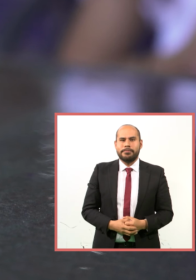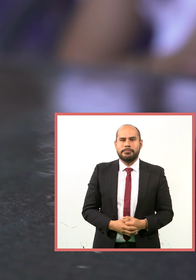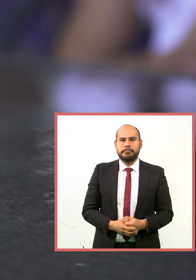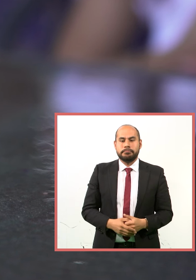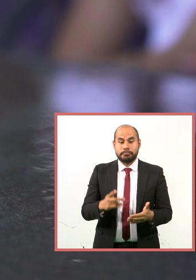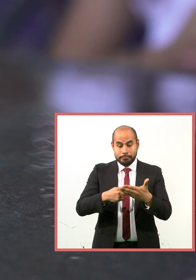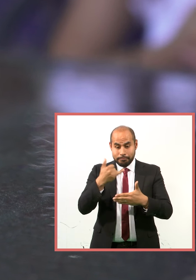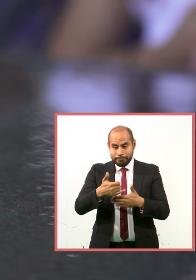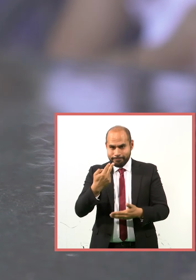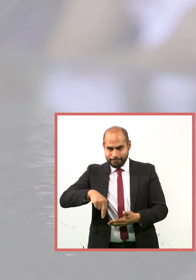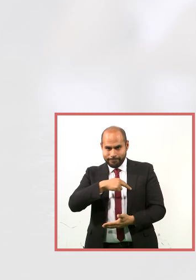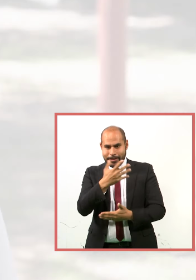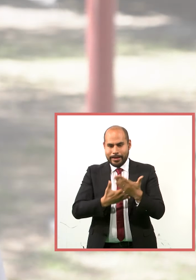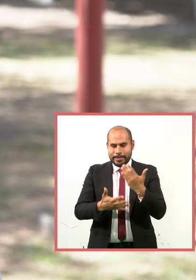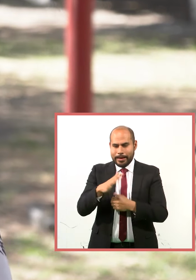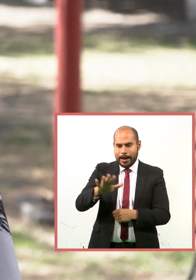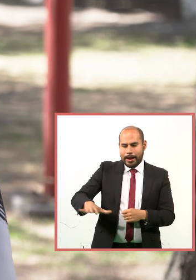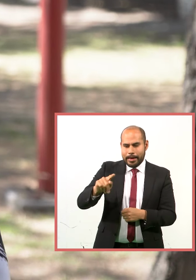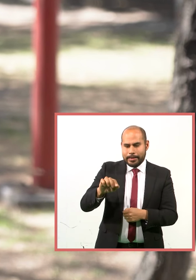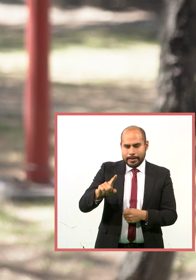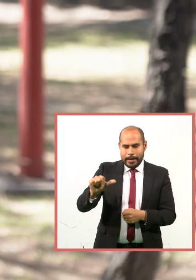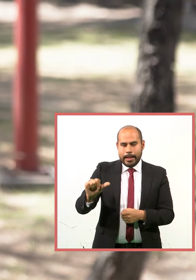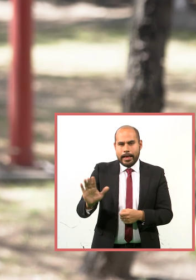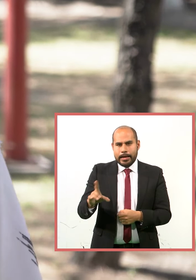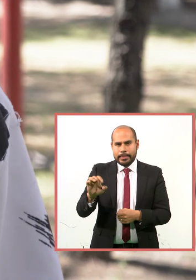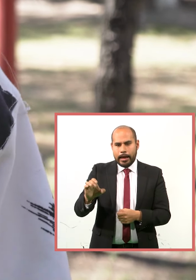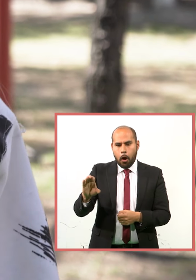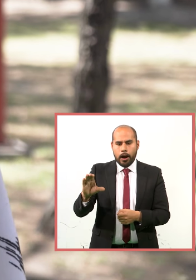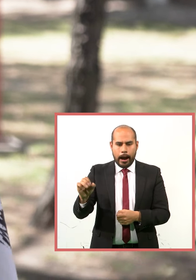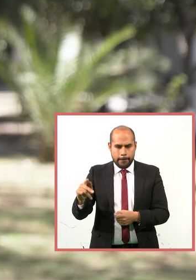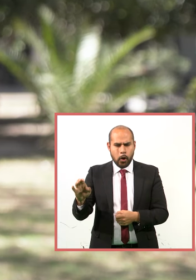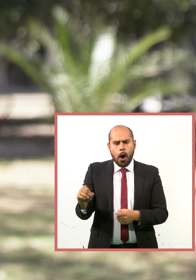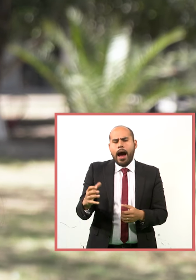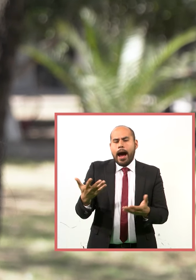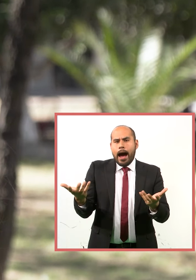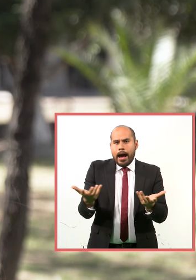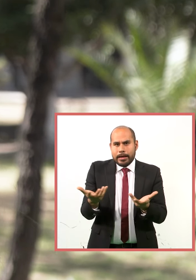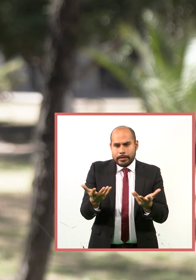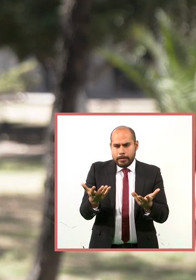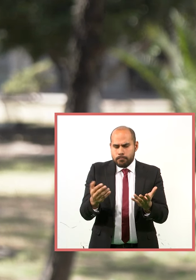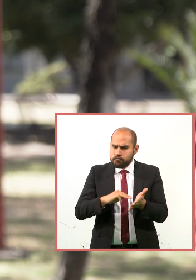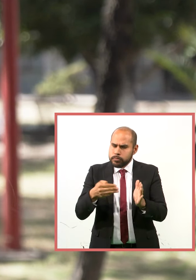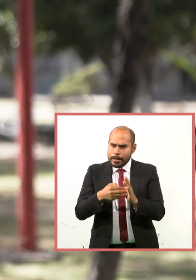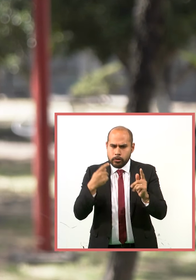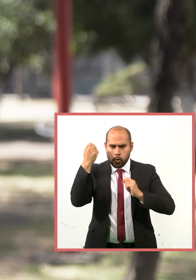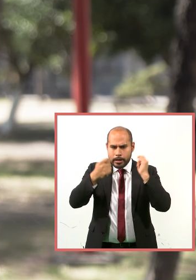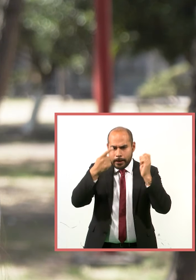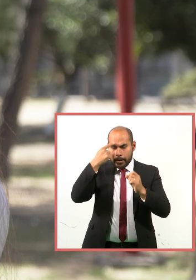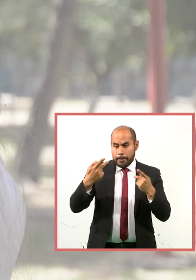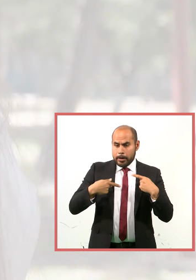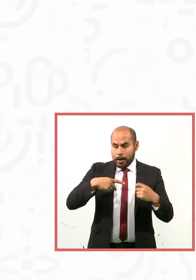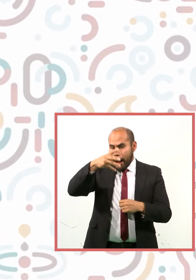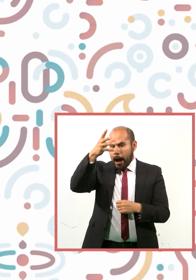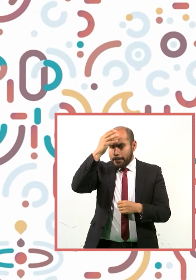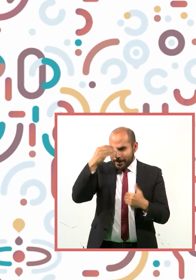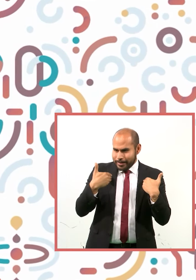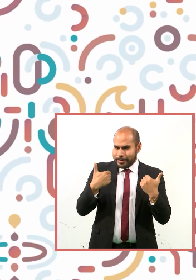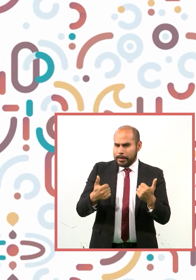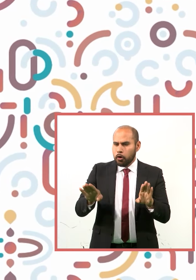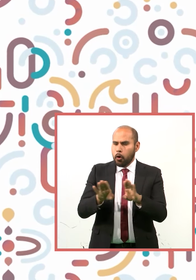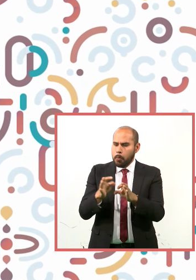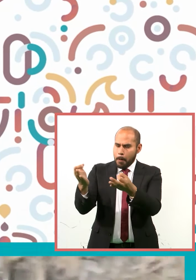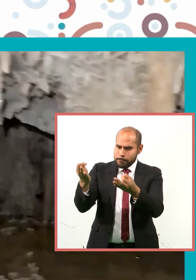a la sociedad. El proyecto que hicimos en Tetela de Ocampo se basa básicamente en crear una estrategia turística